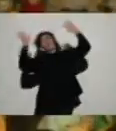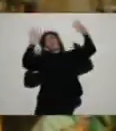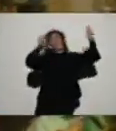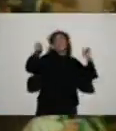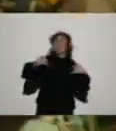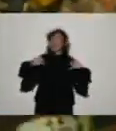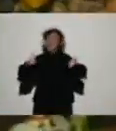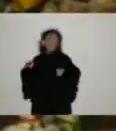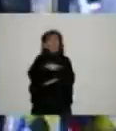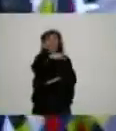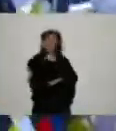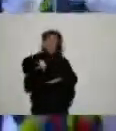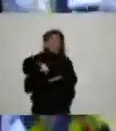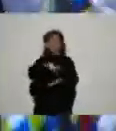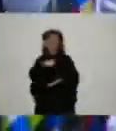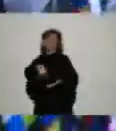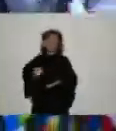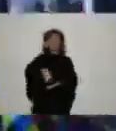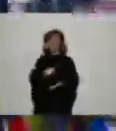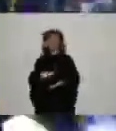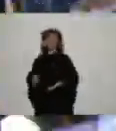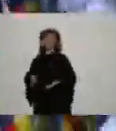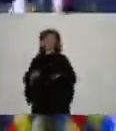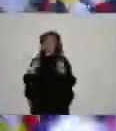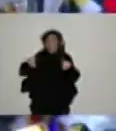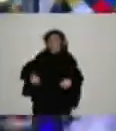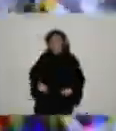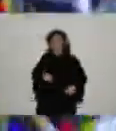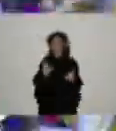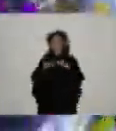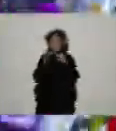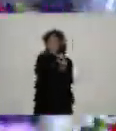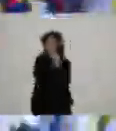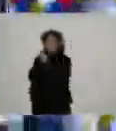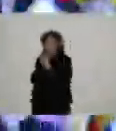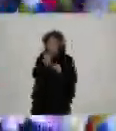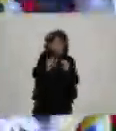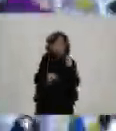noche Las Inadaptadas, Tabletudos y Enreladas. Agárrense, que vienen curvas.